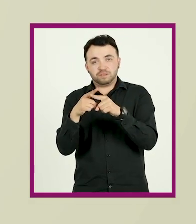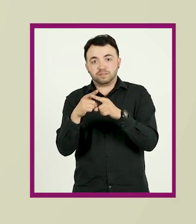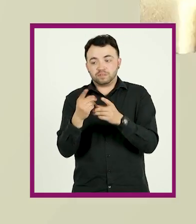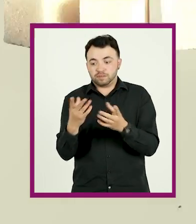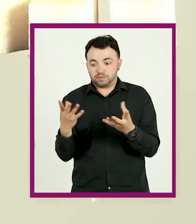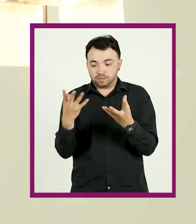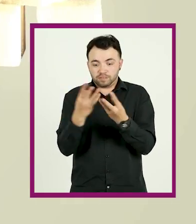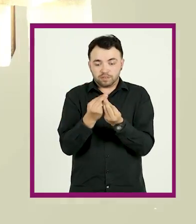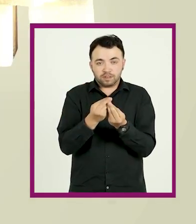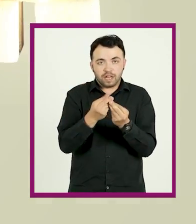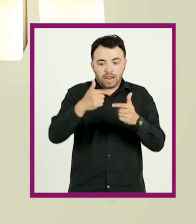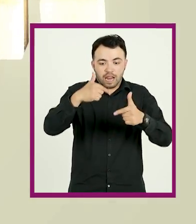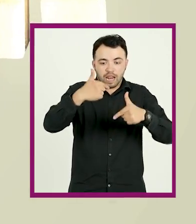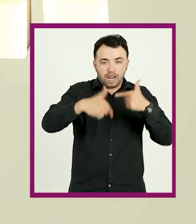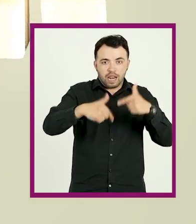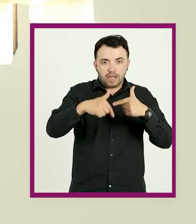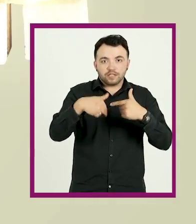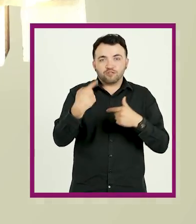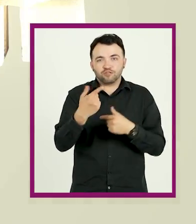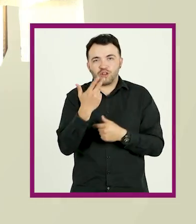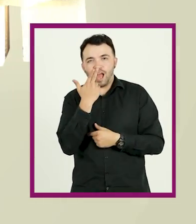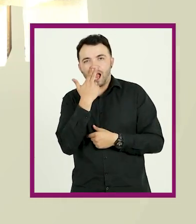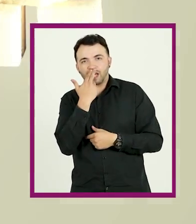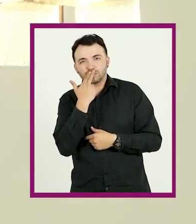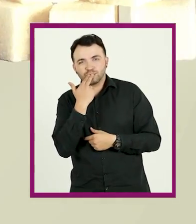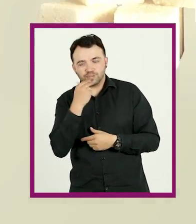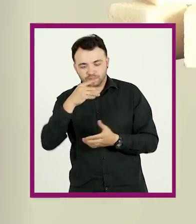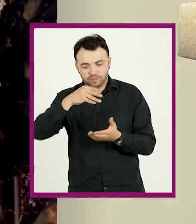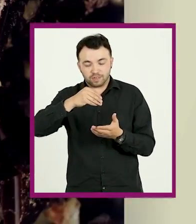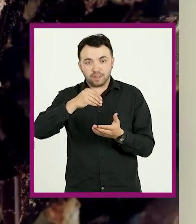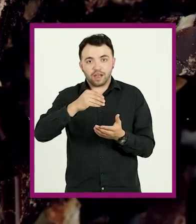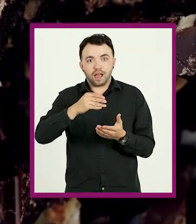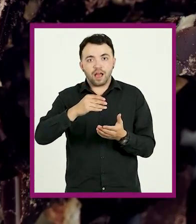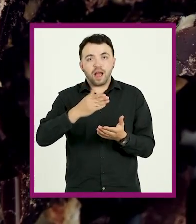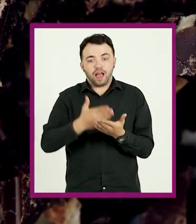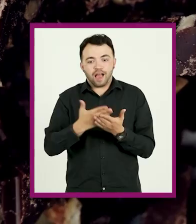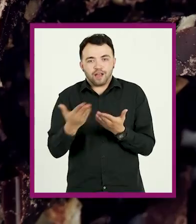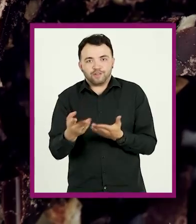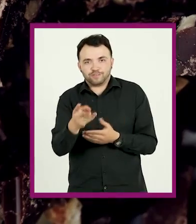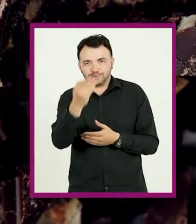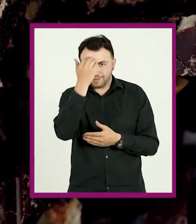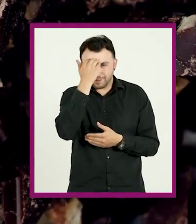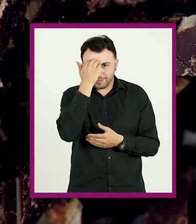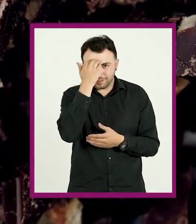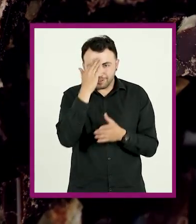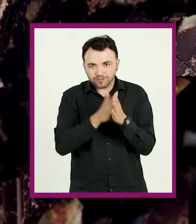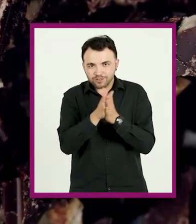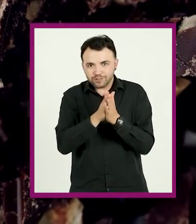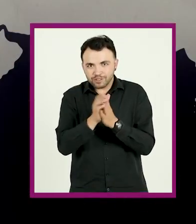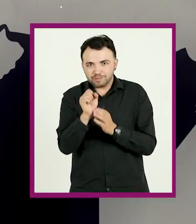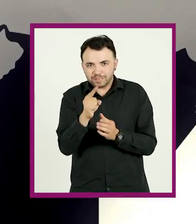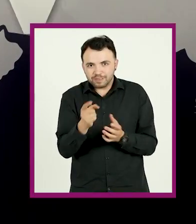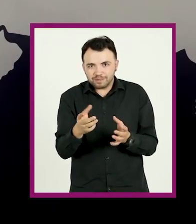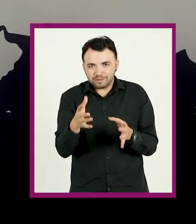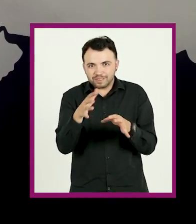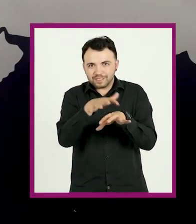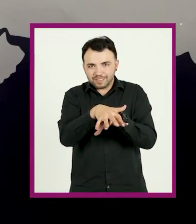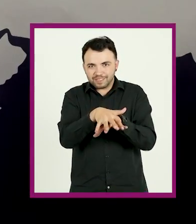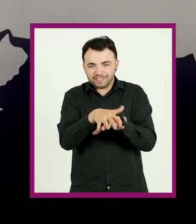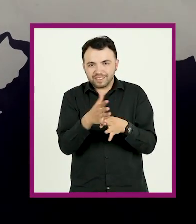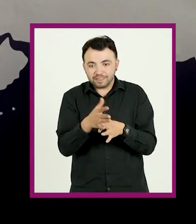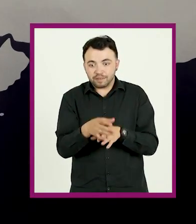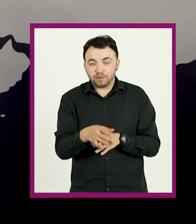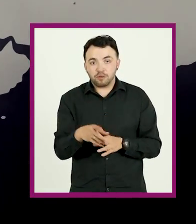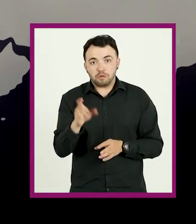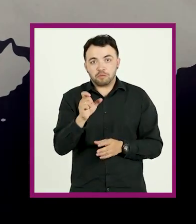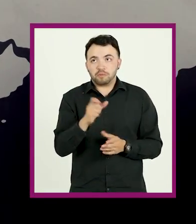al agregársele leche y azúcar a la pasta de cacao, nació el chocolate que ahora conocemos. Fue en el siglo